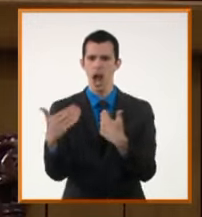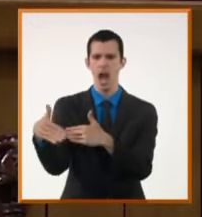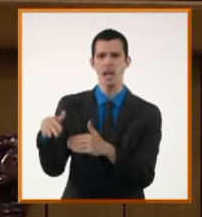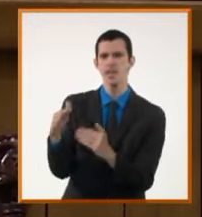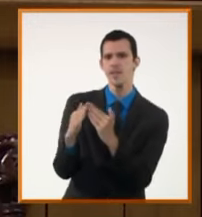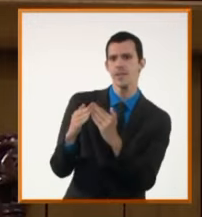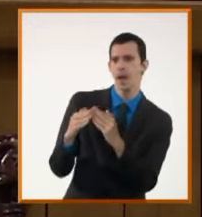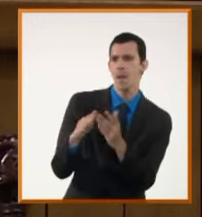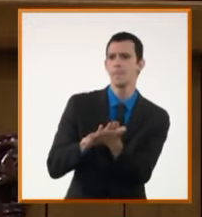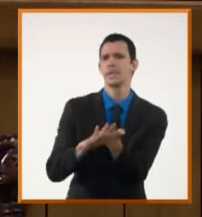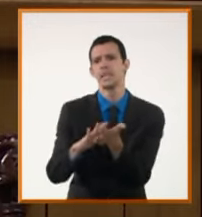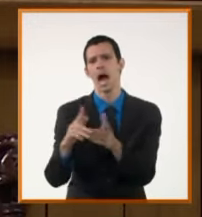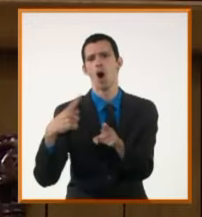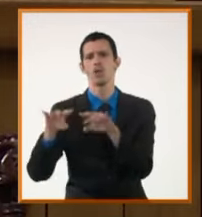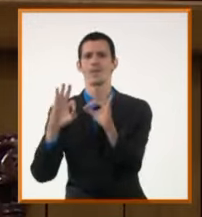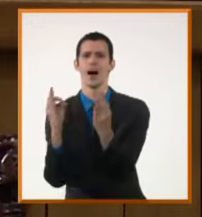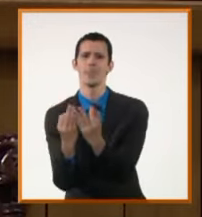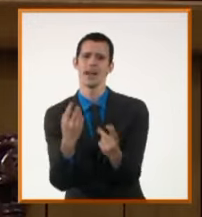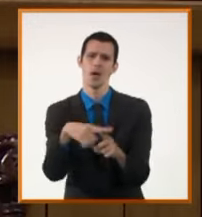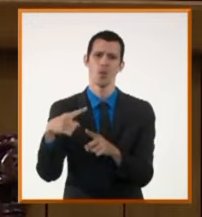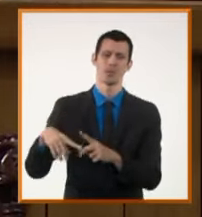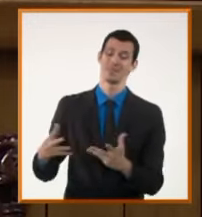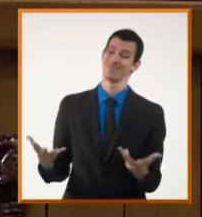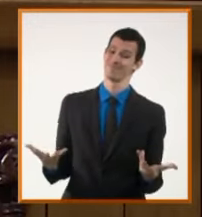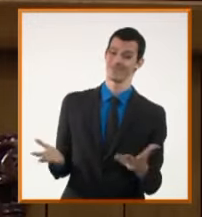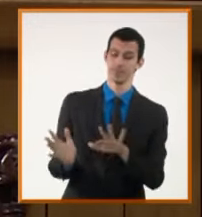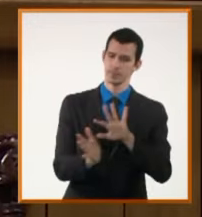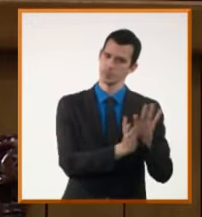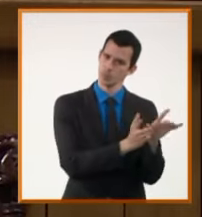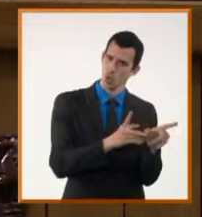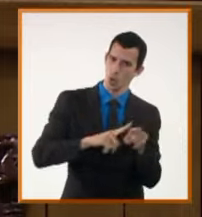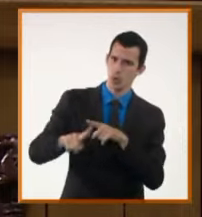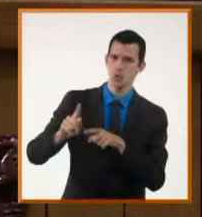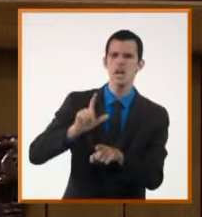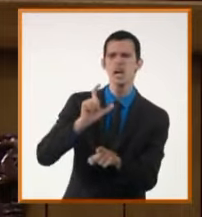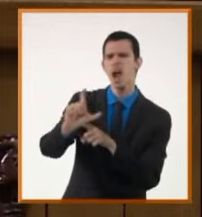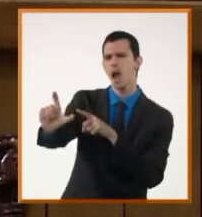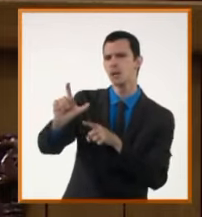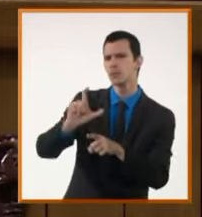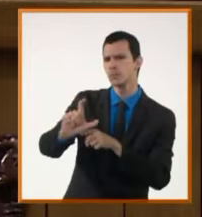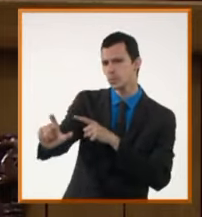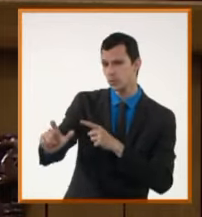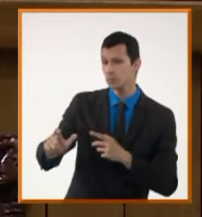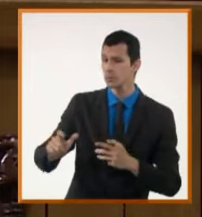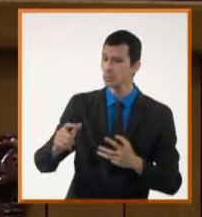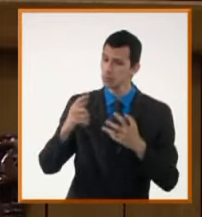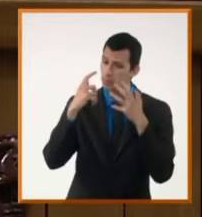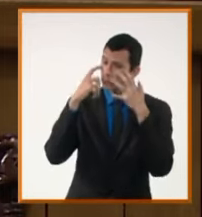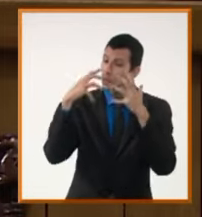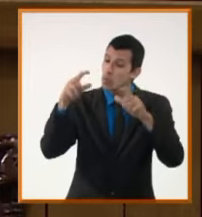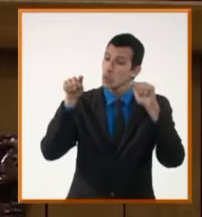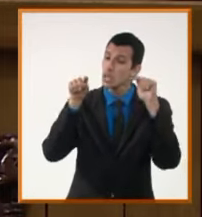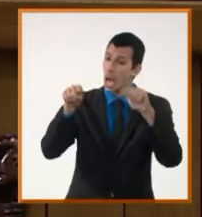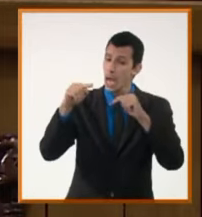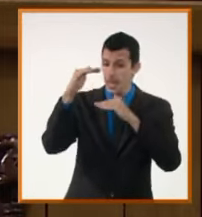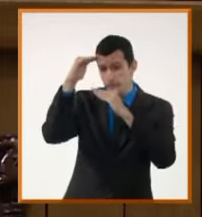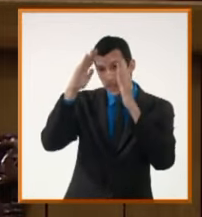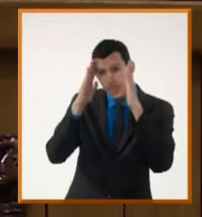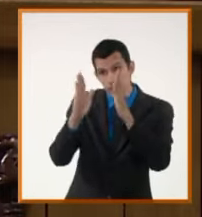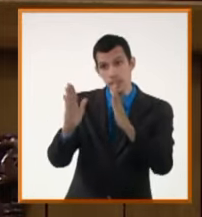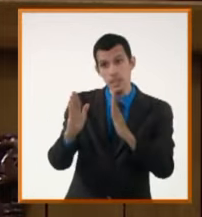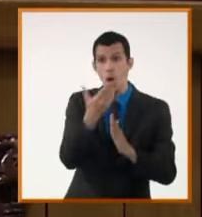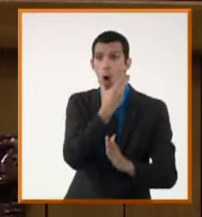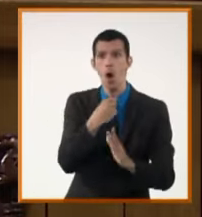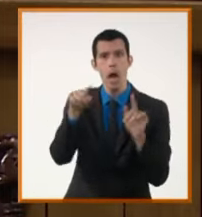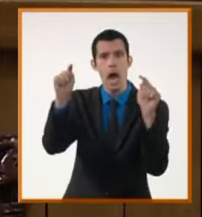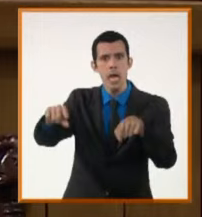que ocuparnos más del campo, allí donde se producen los alimentos que van para las ciudades. Tenemos que atender los jóvenes del campo con acciones concretas para